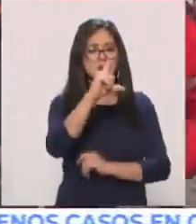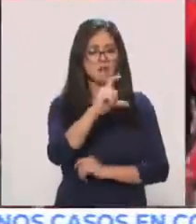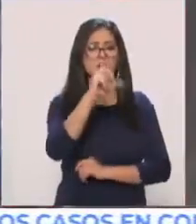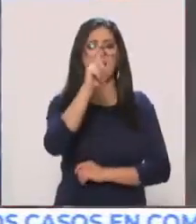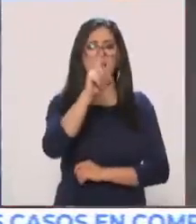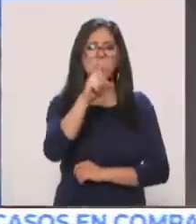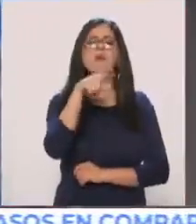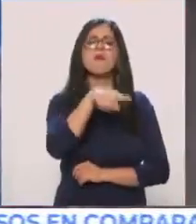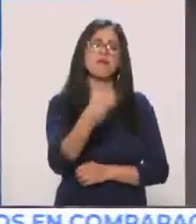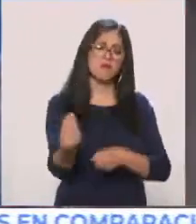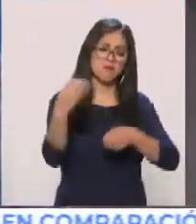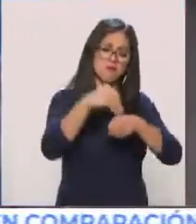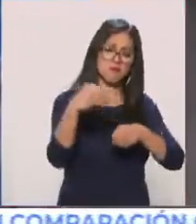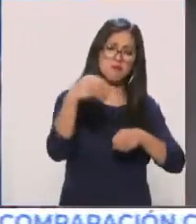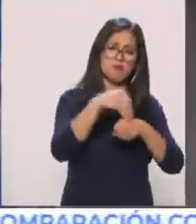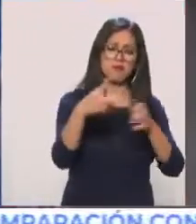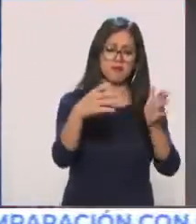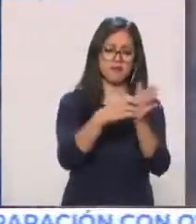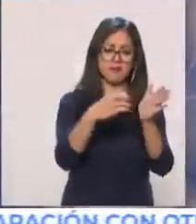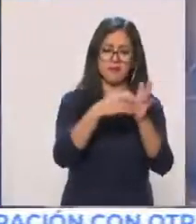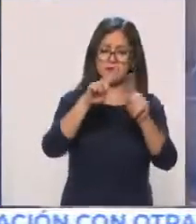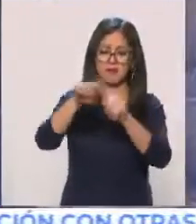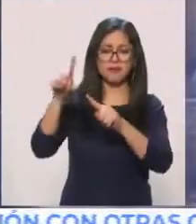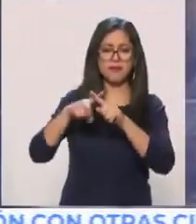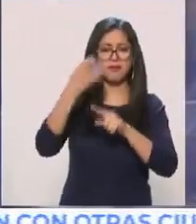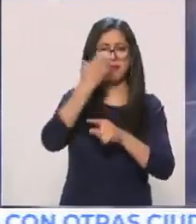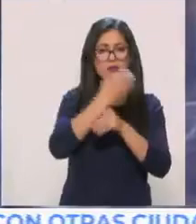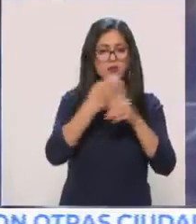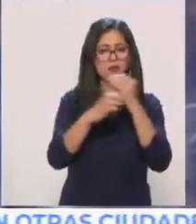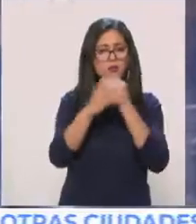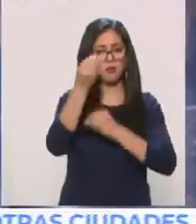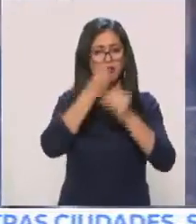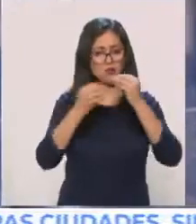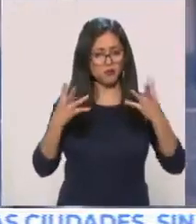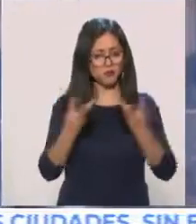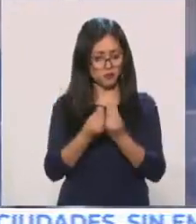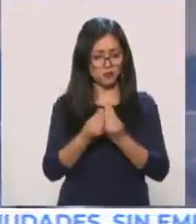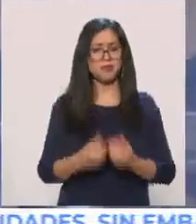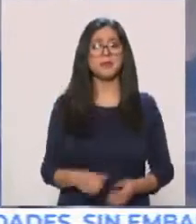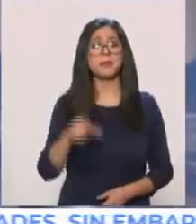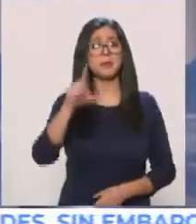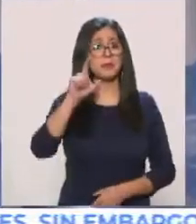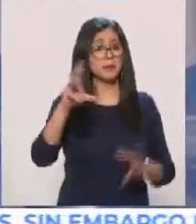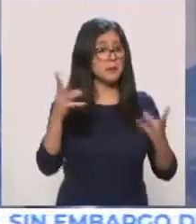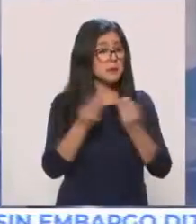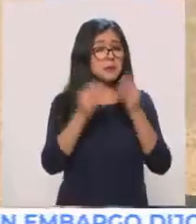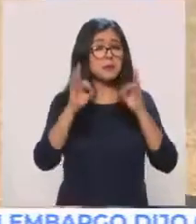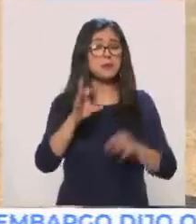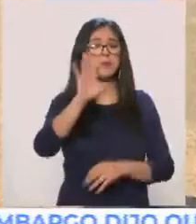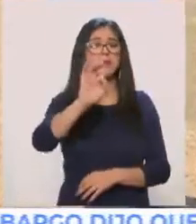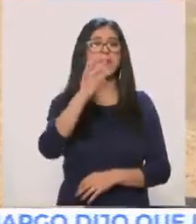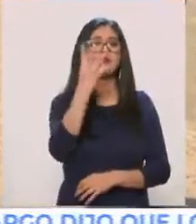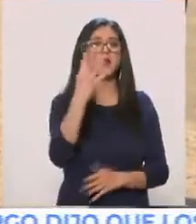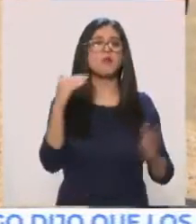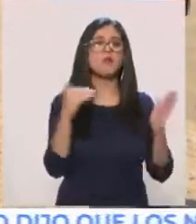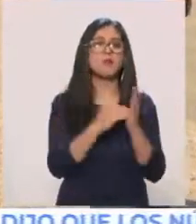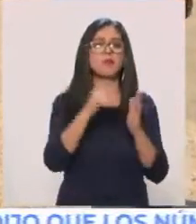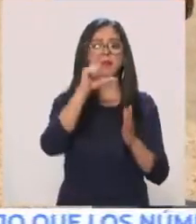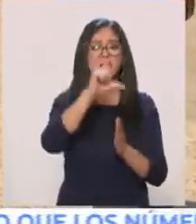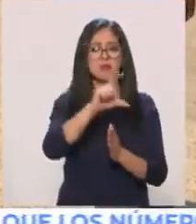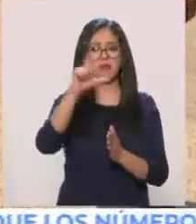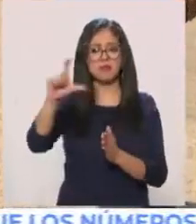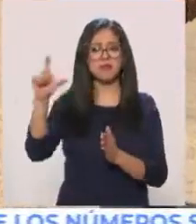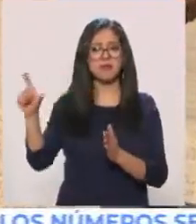de un paquete alimentario que vamos a proporcionar. En total fueron 24,000 latas de agua potable a fin de apoyar a las